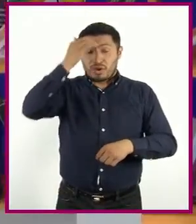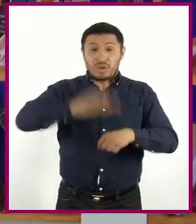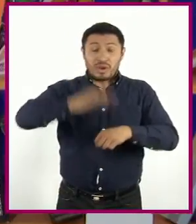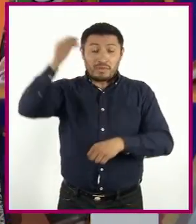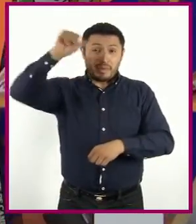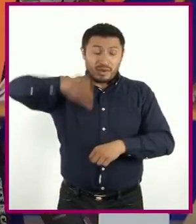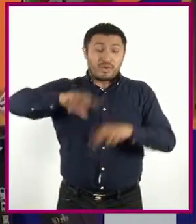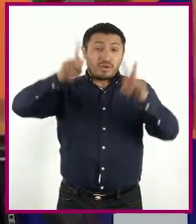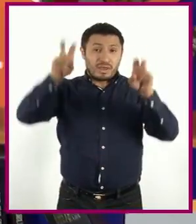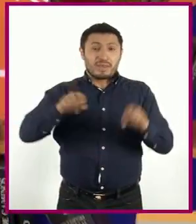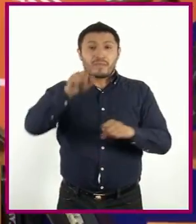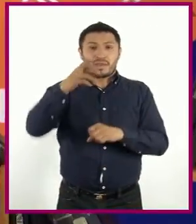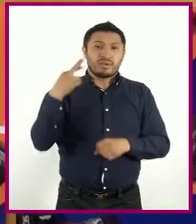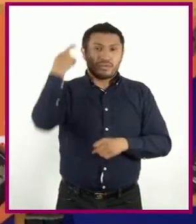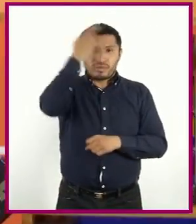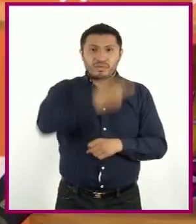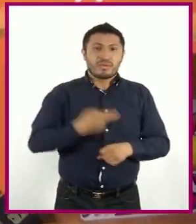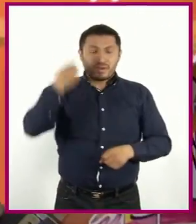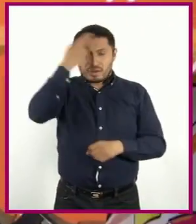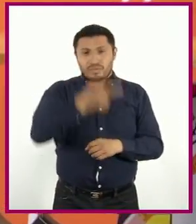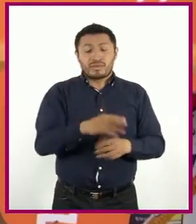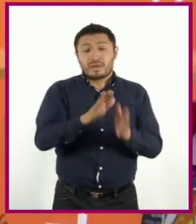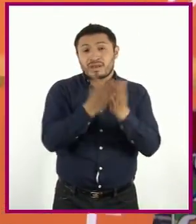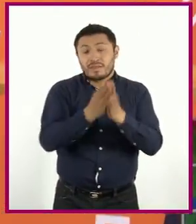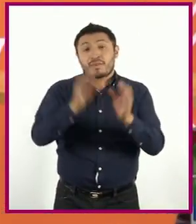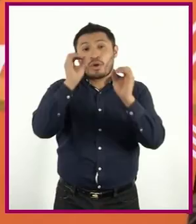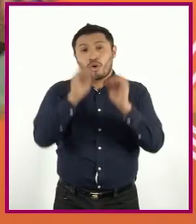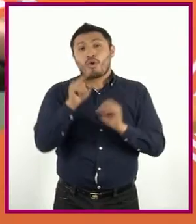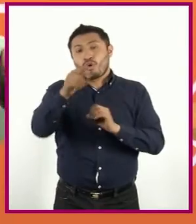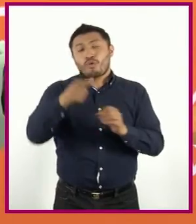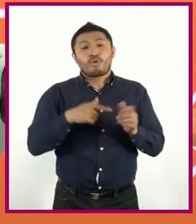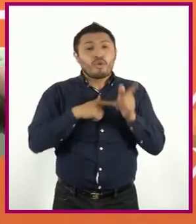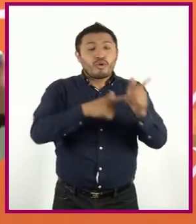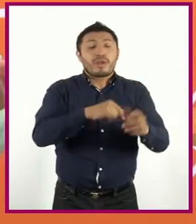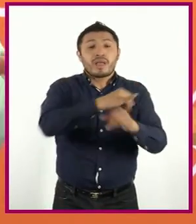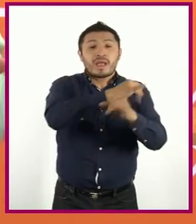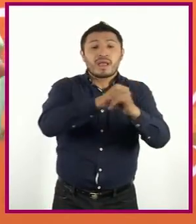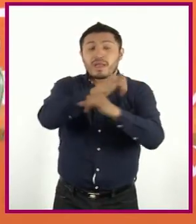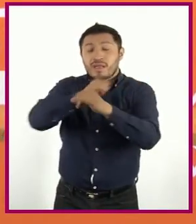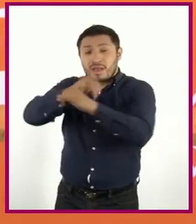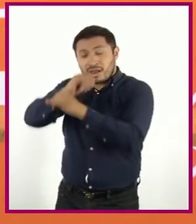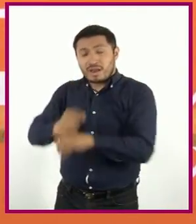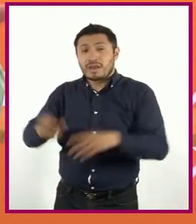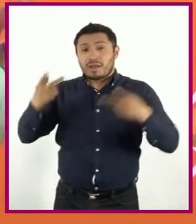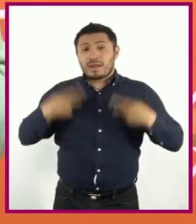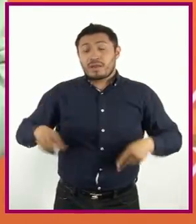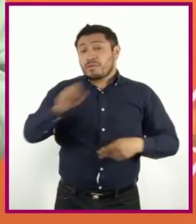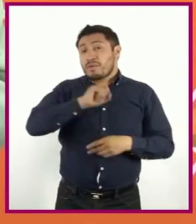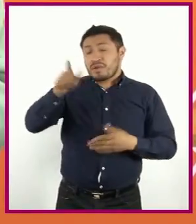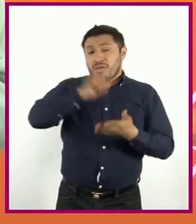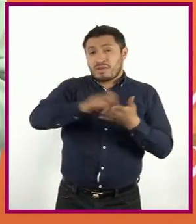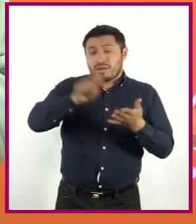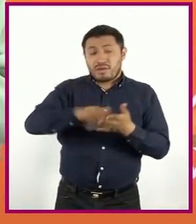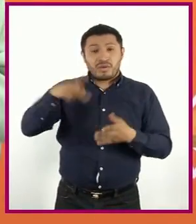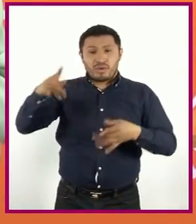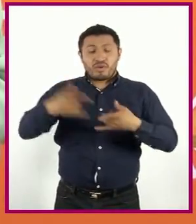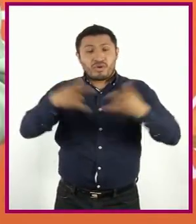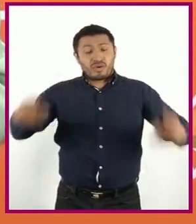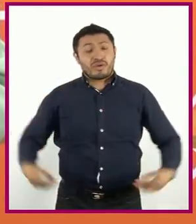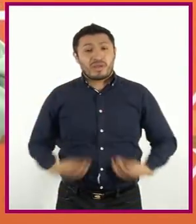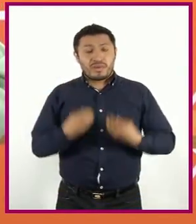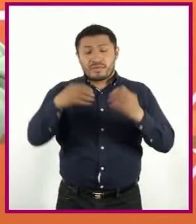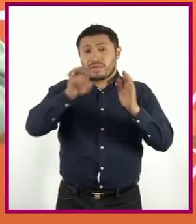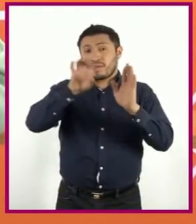revisados, consulten su libro de texto o pueden seguir conociendo a grandes escritores a través de sus autobiografías, como